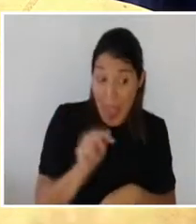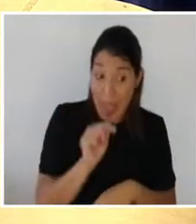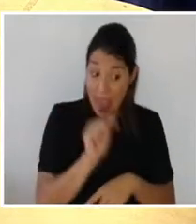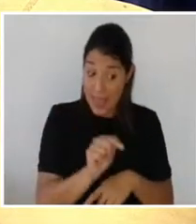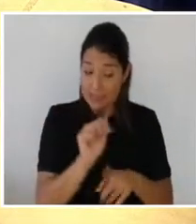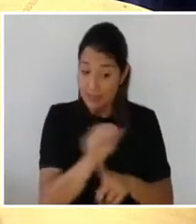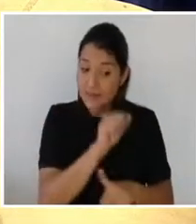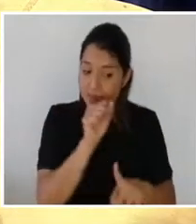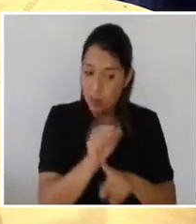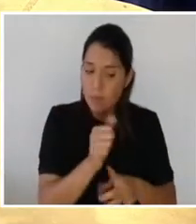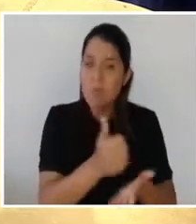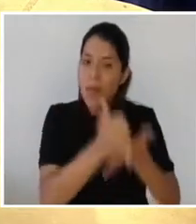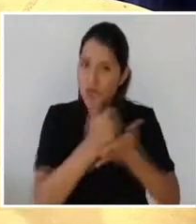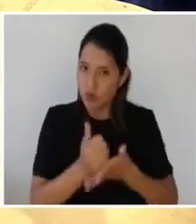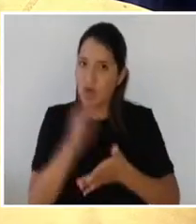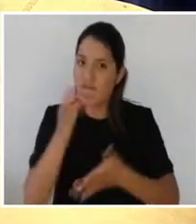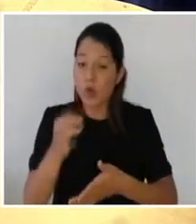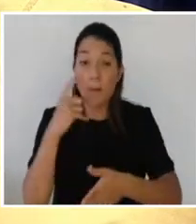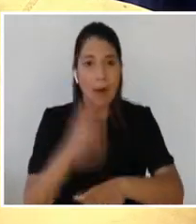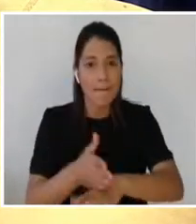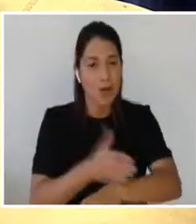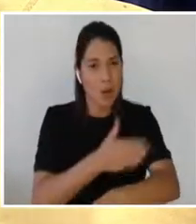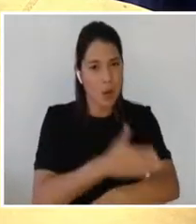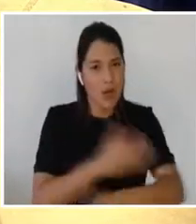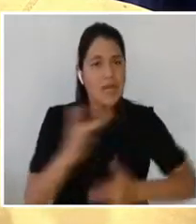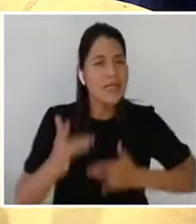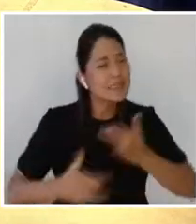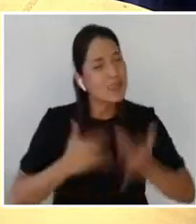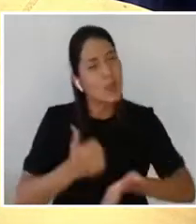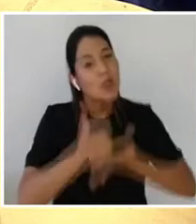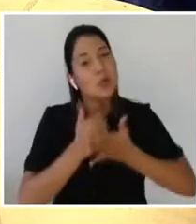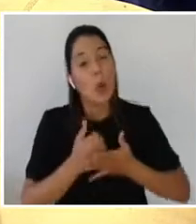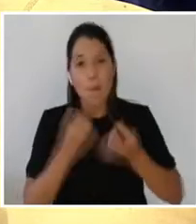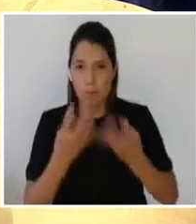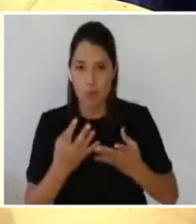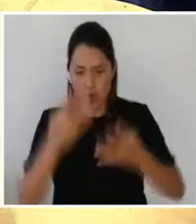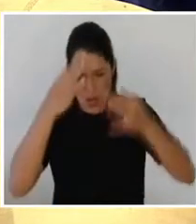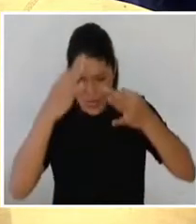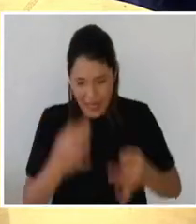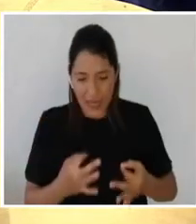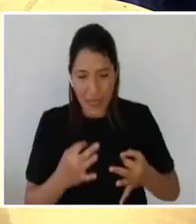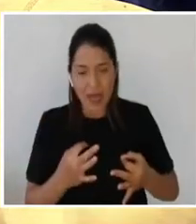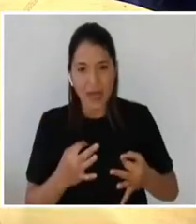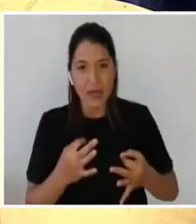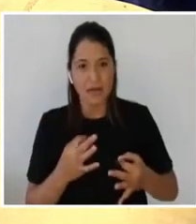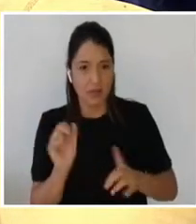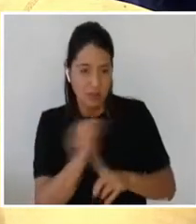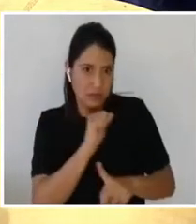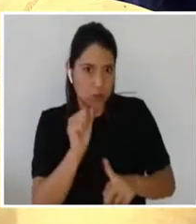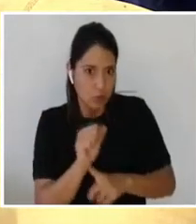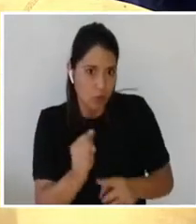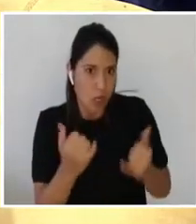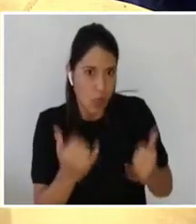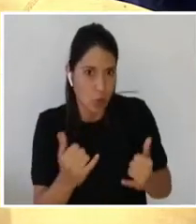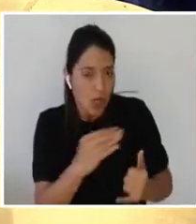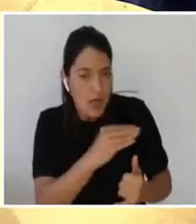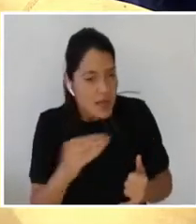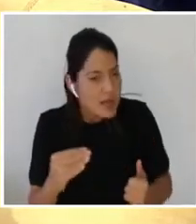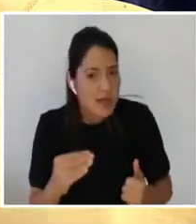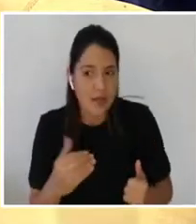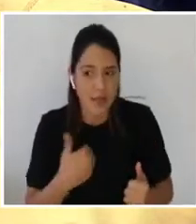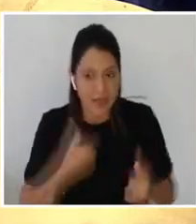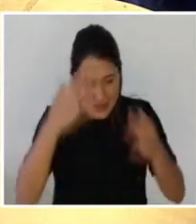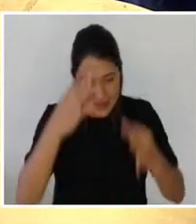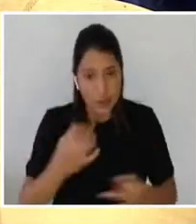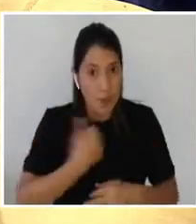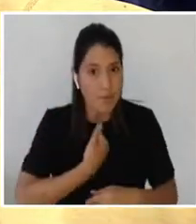ayuda a mejorar. Y siento que eso es algo que me ha ayudado mucho, creerme lo que está pasando. Y tomar las decisiones yo misma, ¿verdad? No que